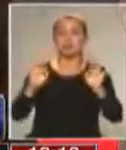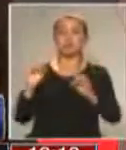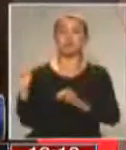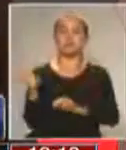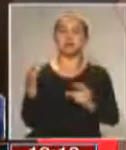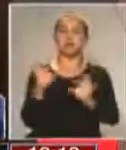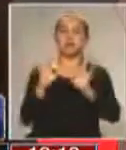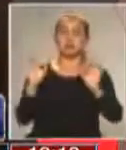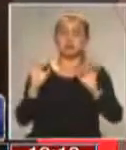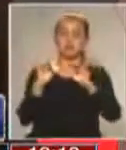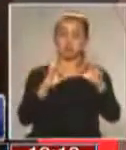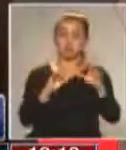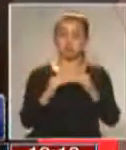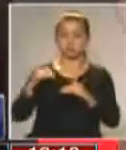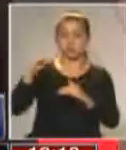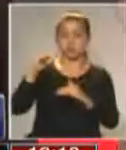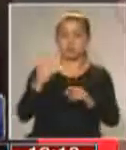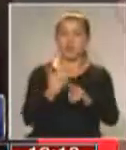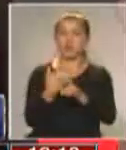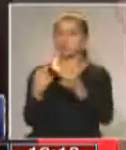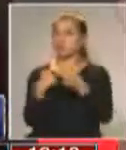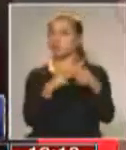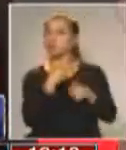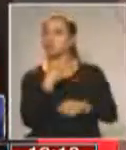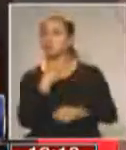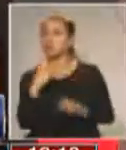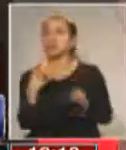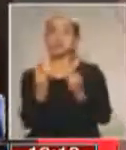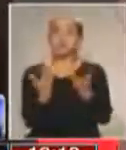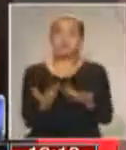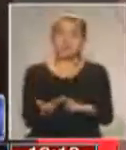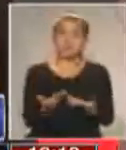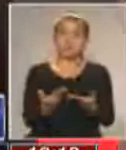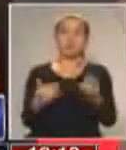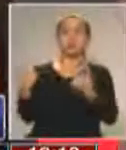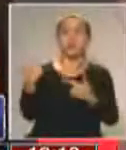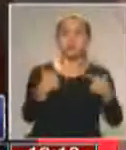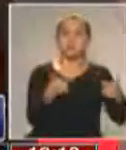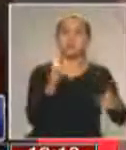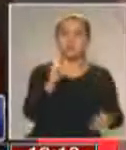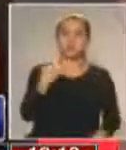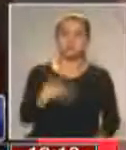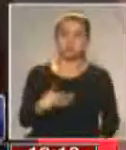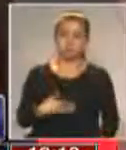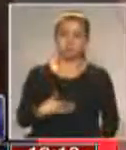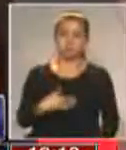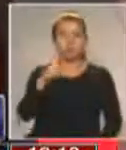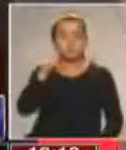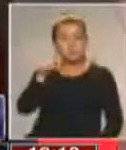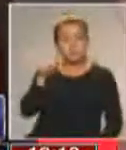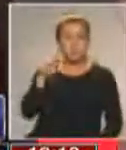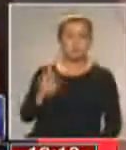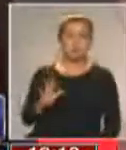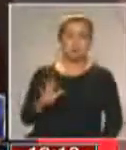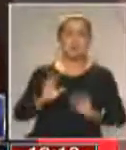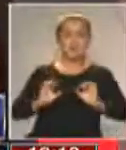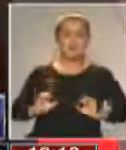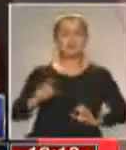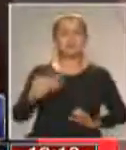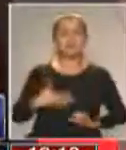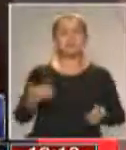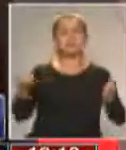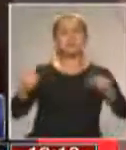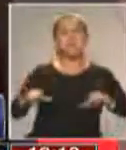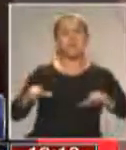subvencionada. Y se hablaba de un conflicto de interés. Entonces, obviamente, en política se importa lo estético y se importa lo ético. Porque cuando uno pierde